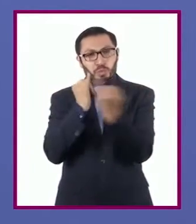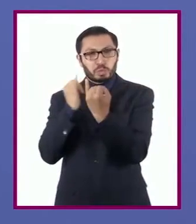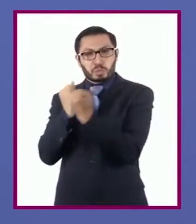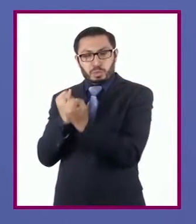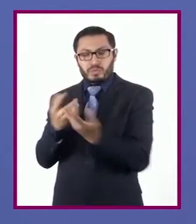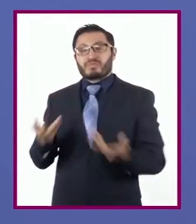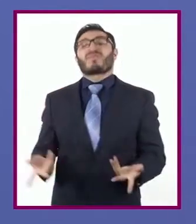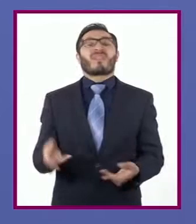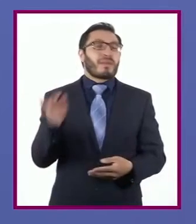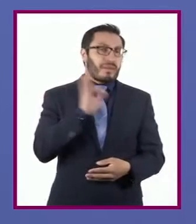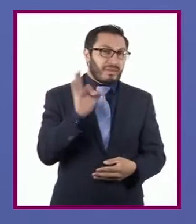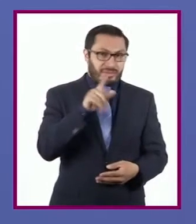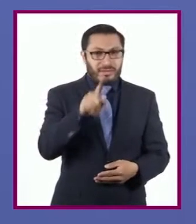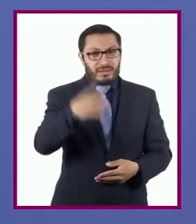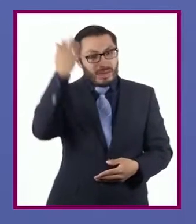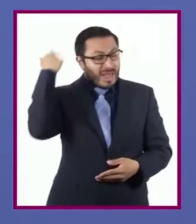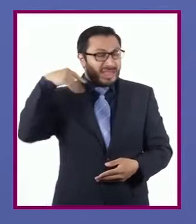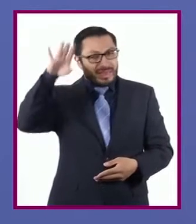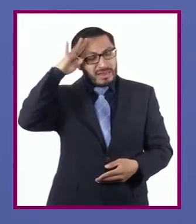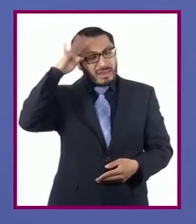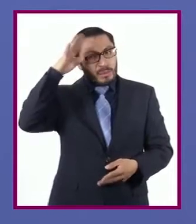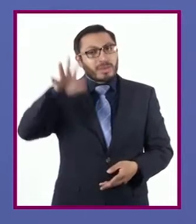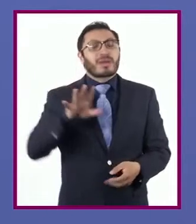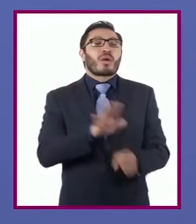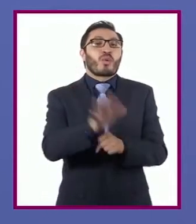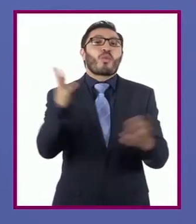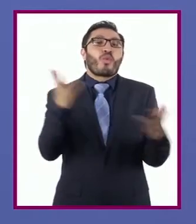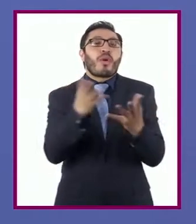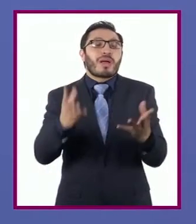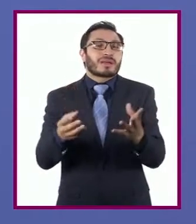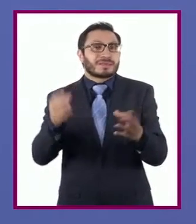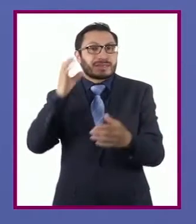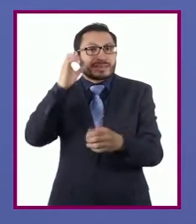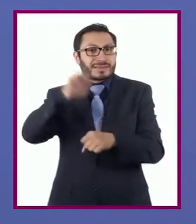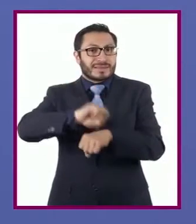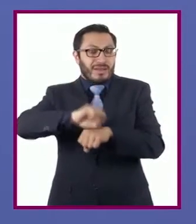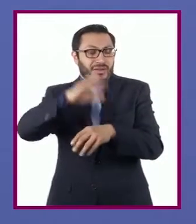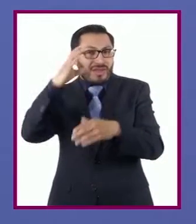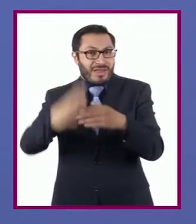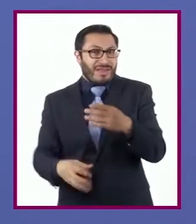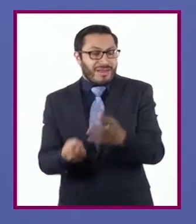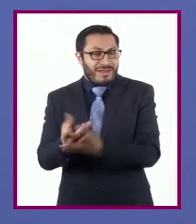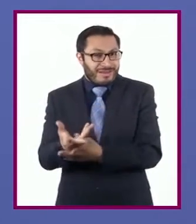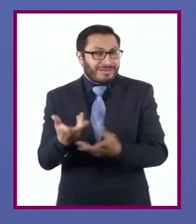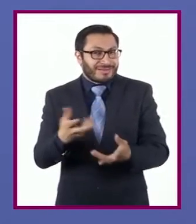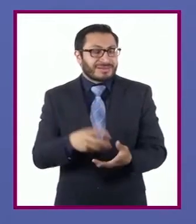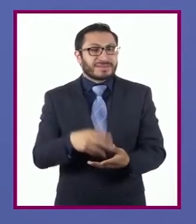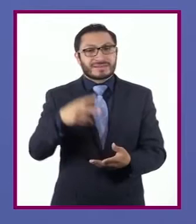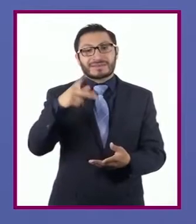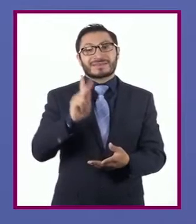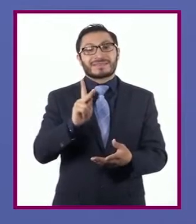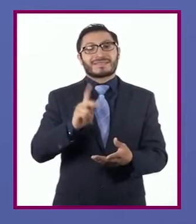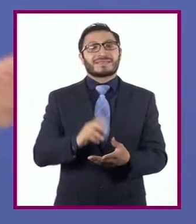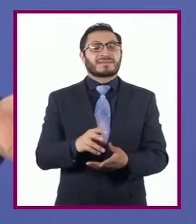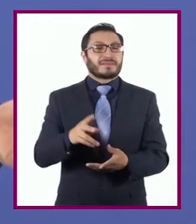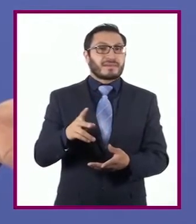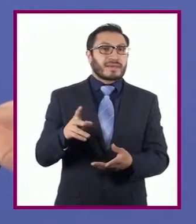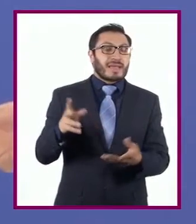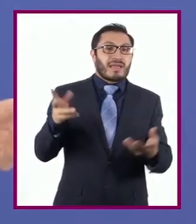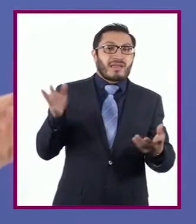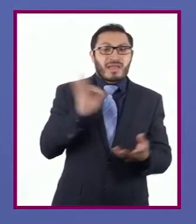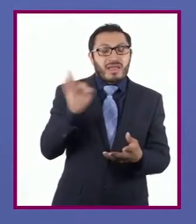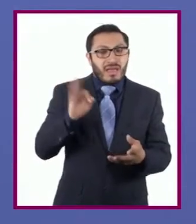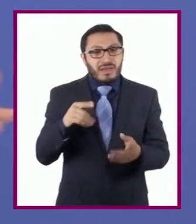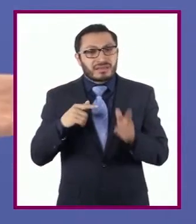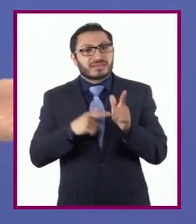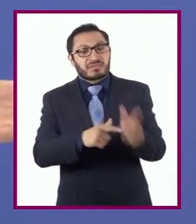Es probable que ya hayan pensado acerca de lo que harán saliendo de la secundaria, Por ejemplo, si seguirán estudiando o comenzarán a